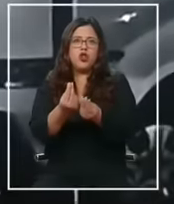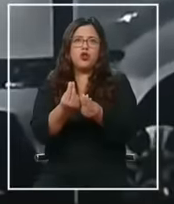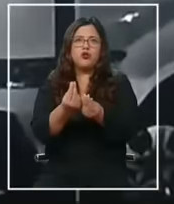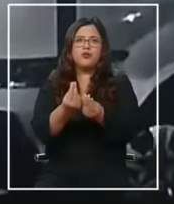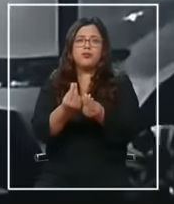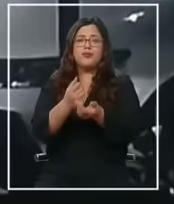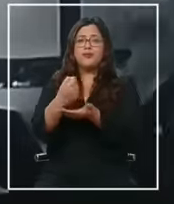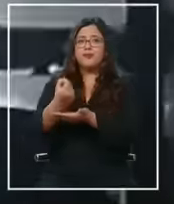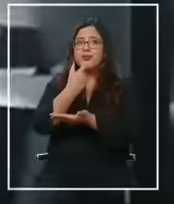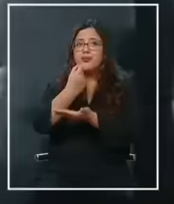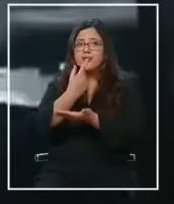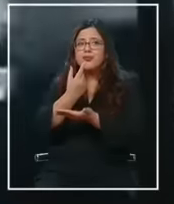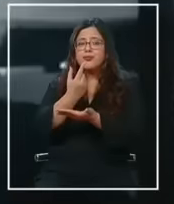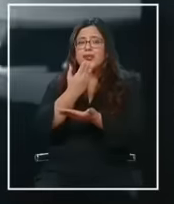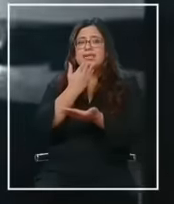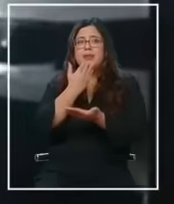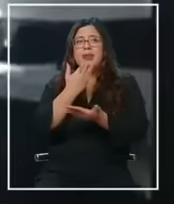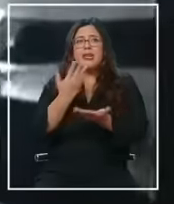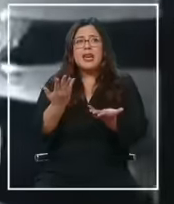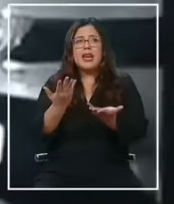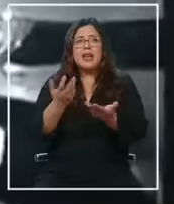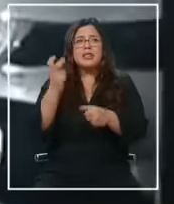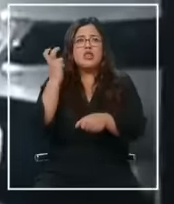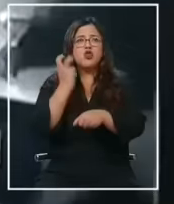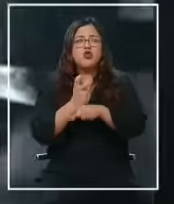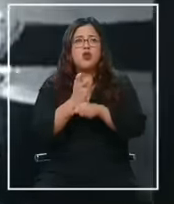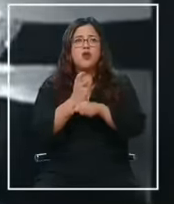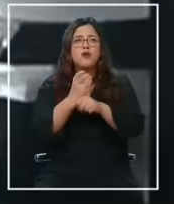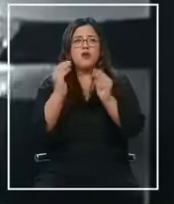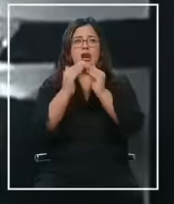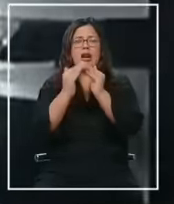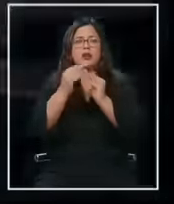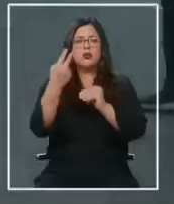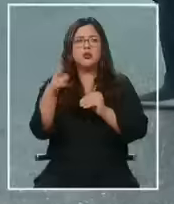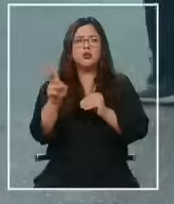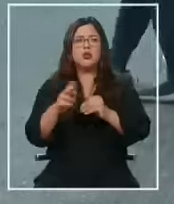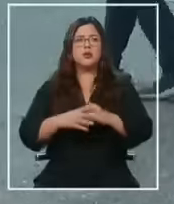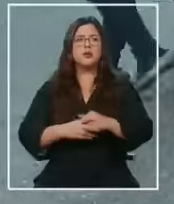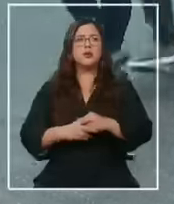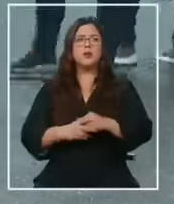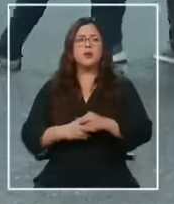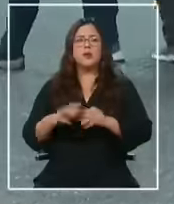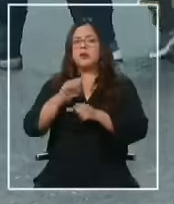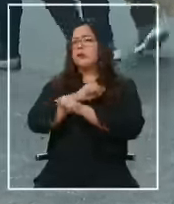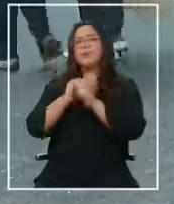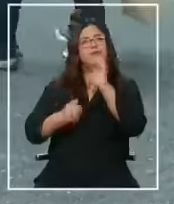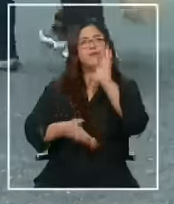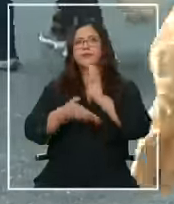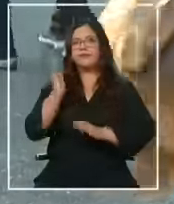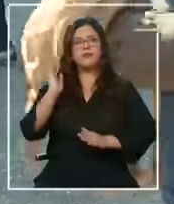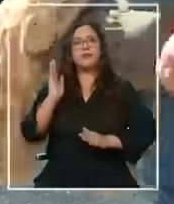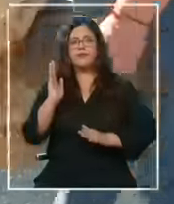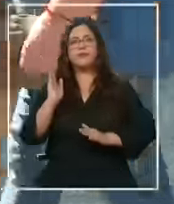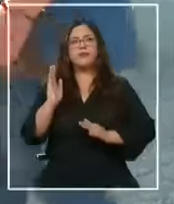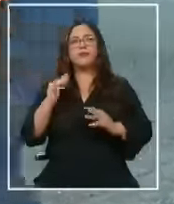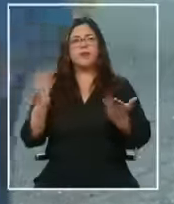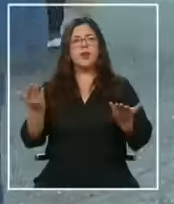de medicamentos o incluso de asaltos en sus propias casas. No podemos salir porque tenemos